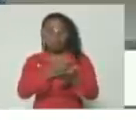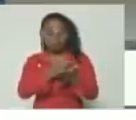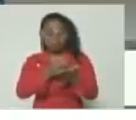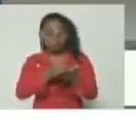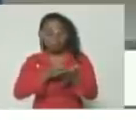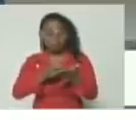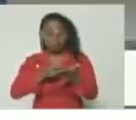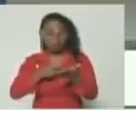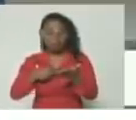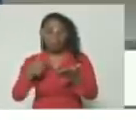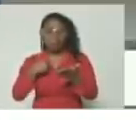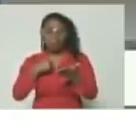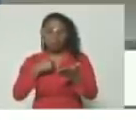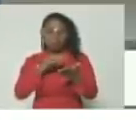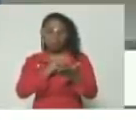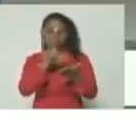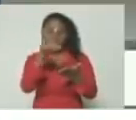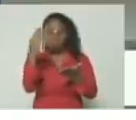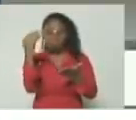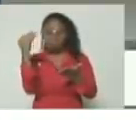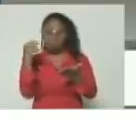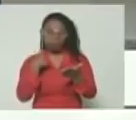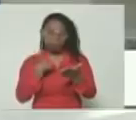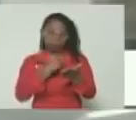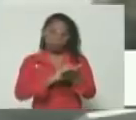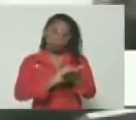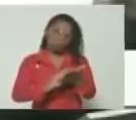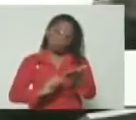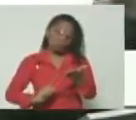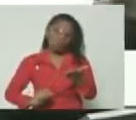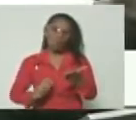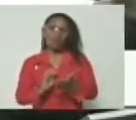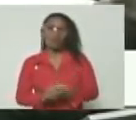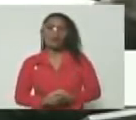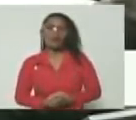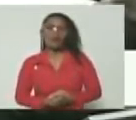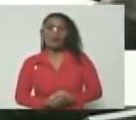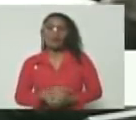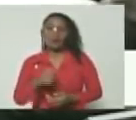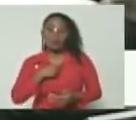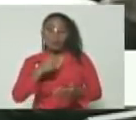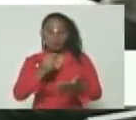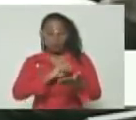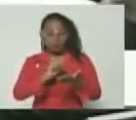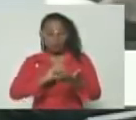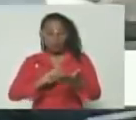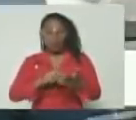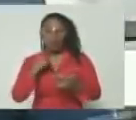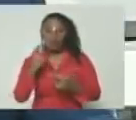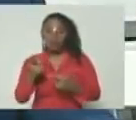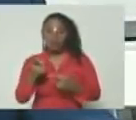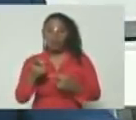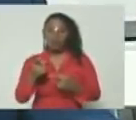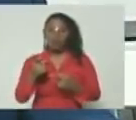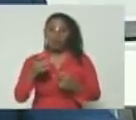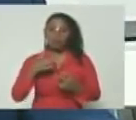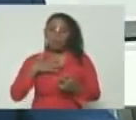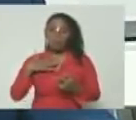ustedes han dicho, de todo. He tomado nota de lo que ha dicho Nicolás